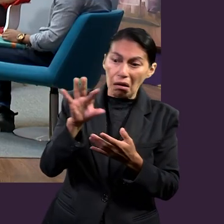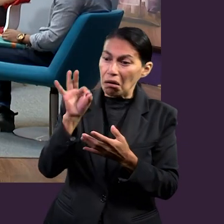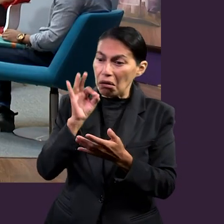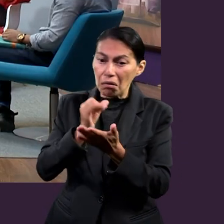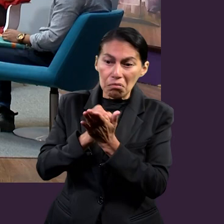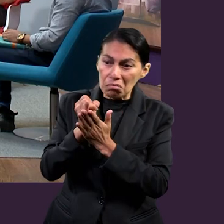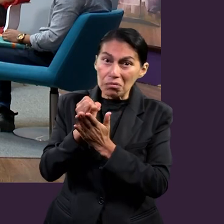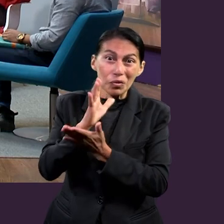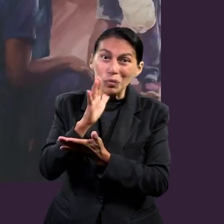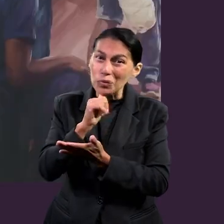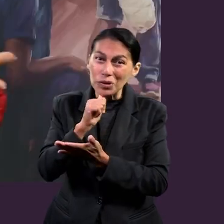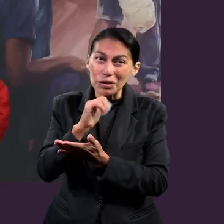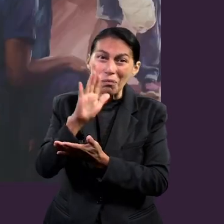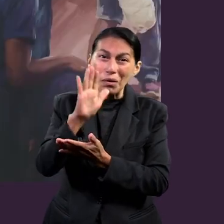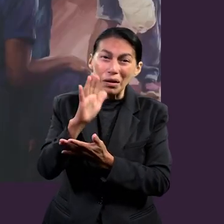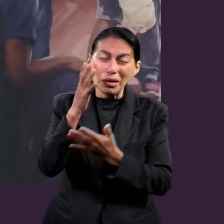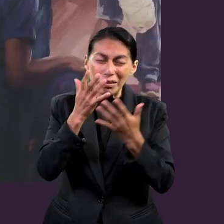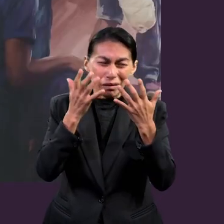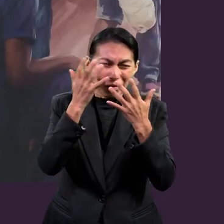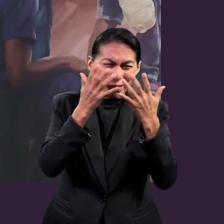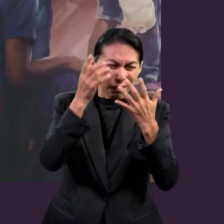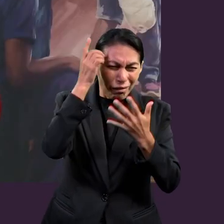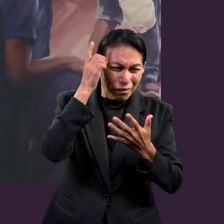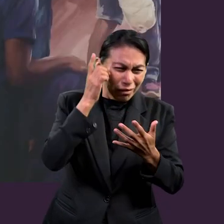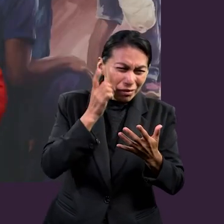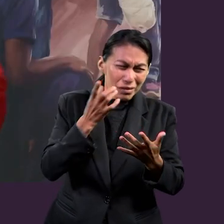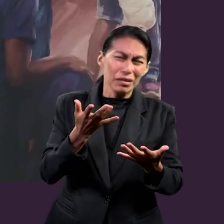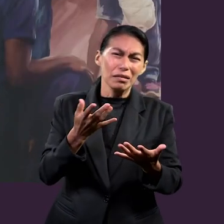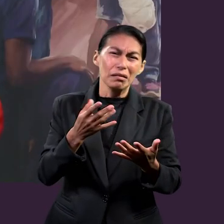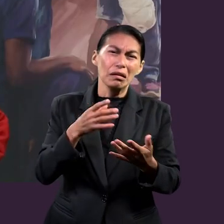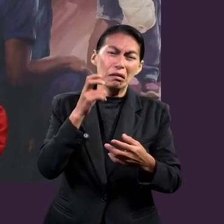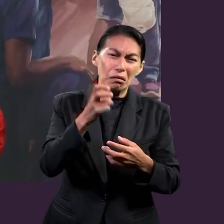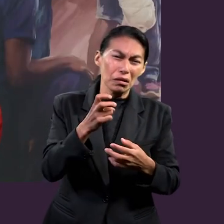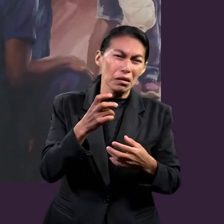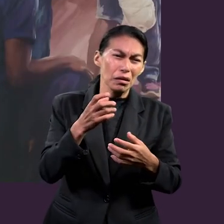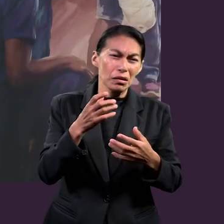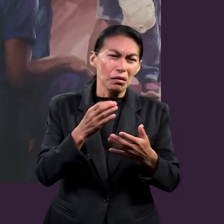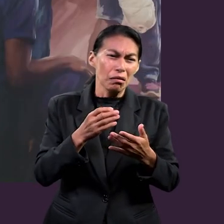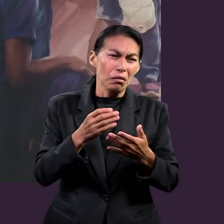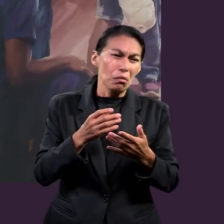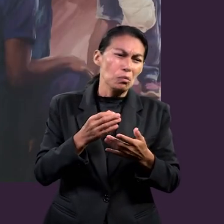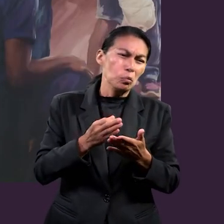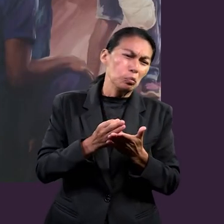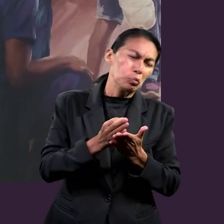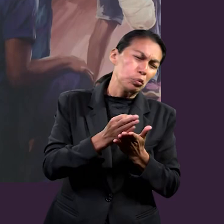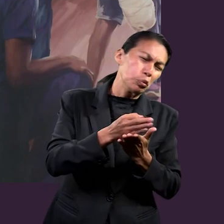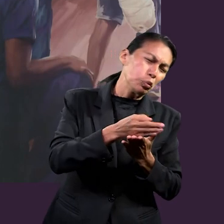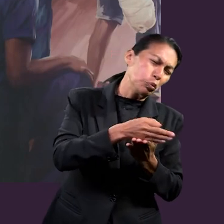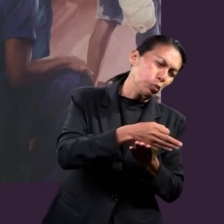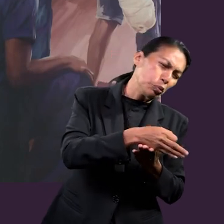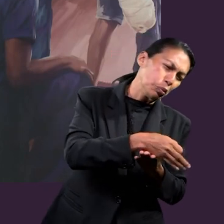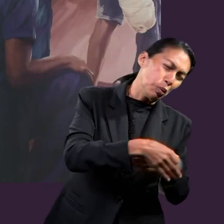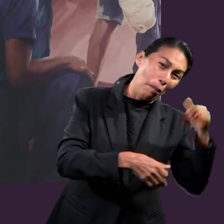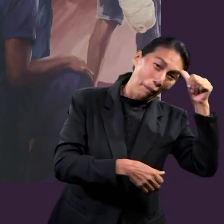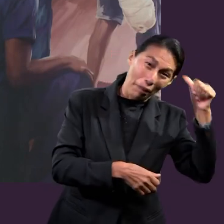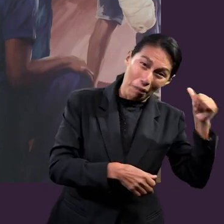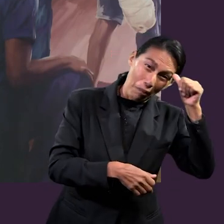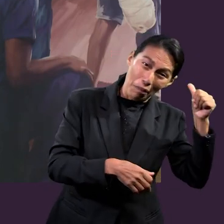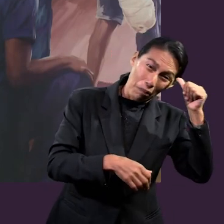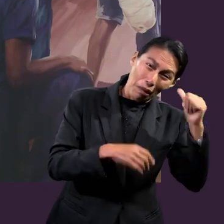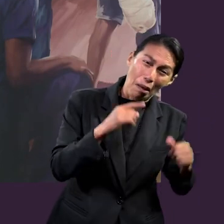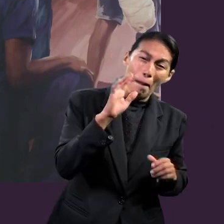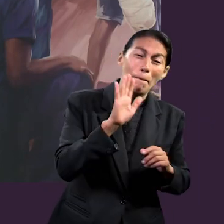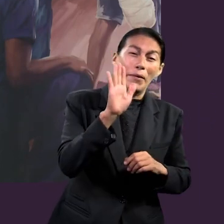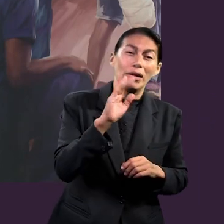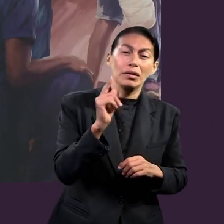dormida, aturdida. Y cada vez vas cometiendo más y más y más. Y por eso dice que es como una espiral, que vas cayendo,